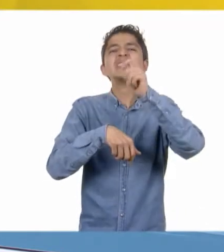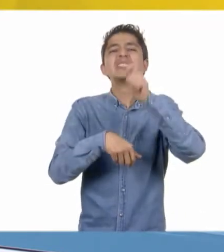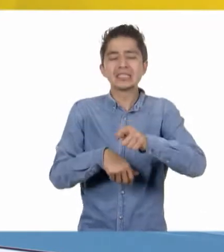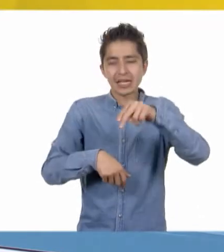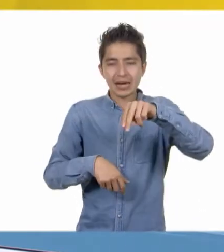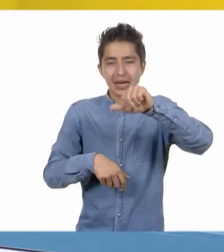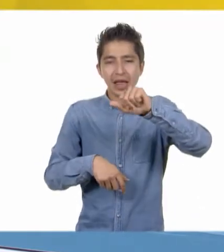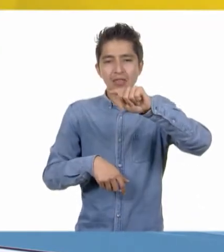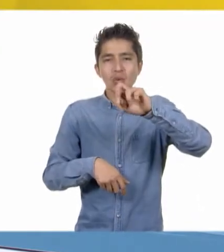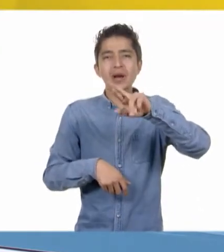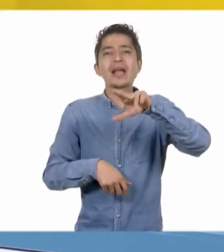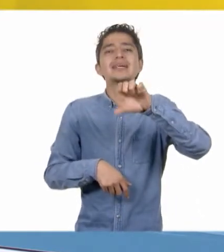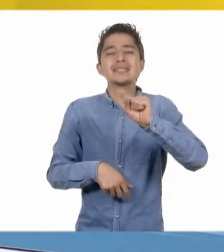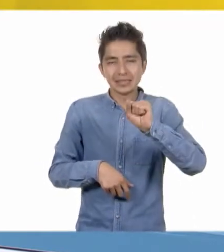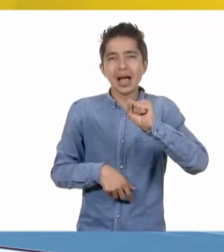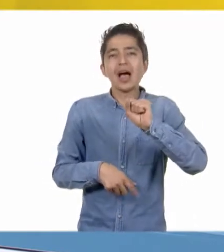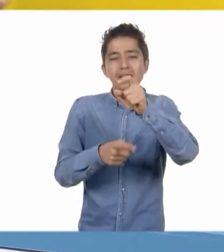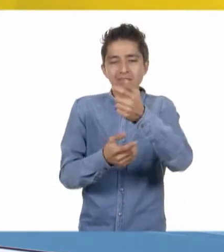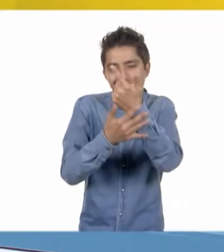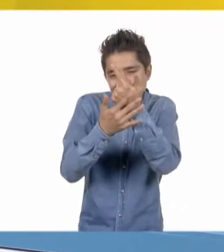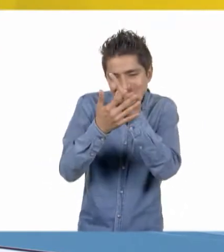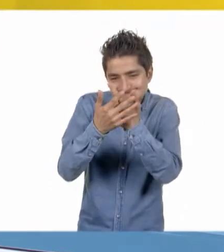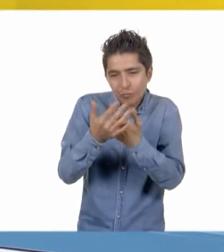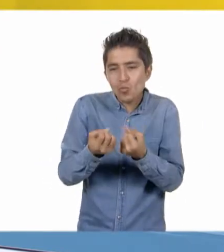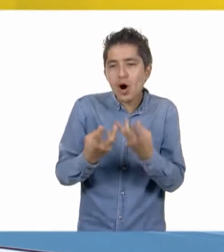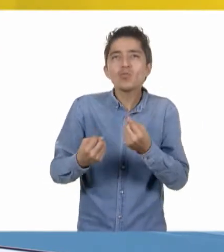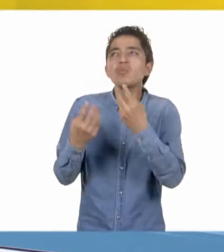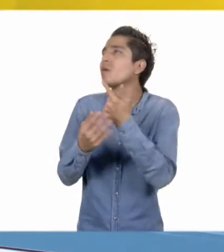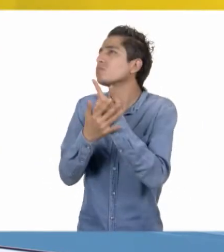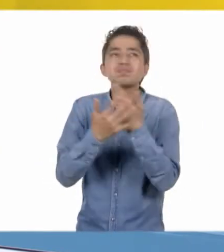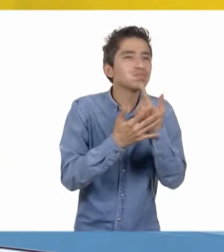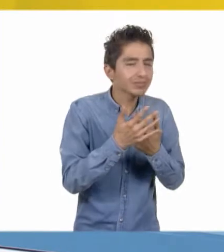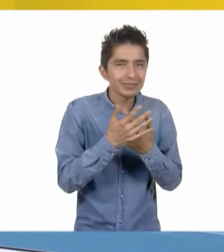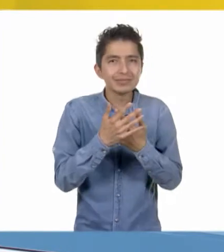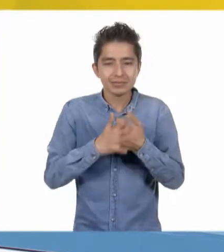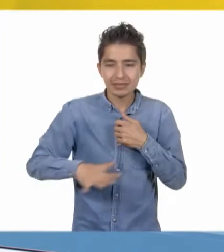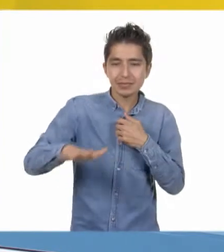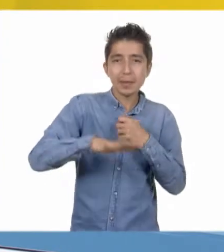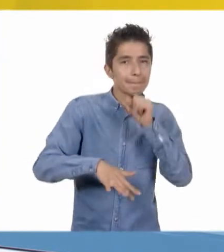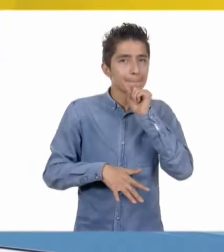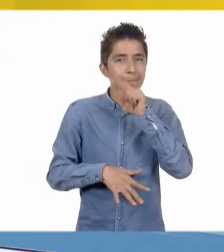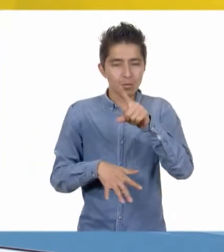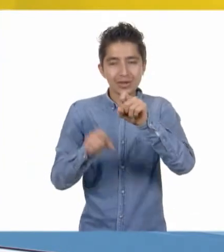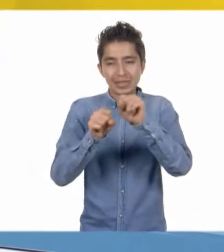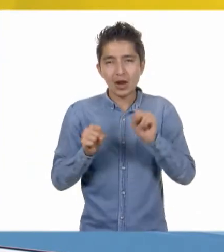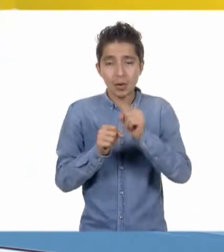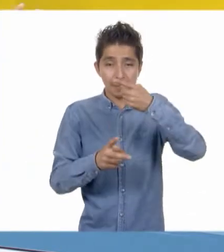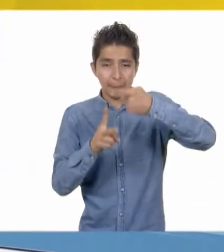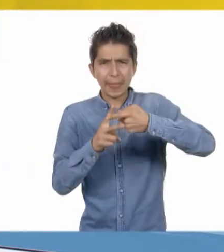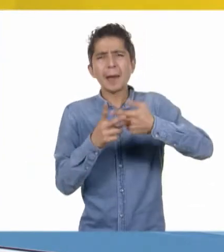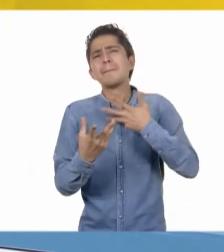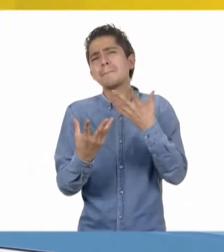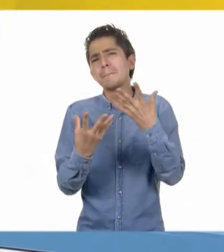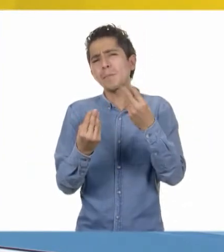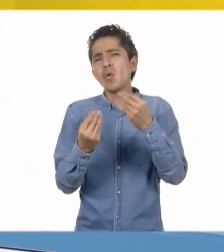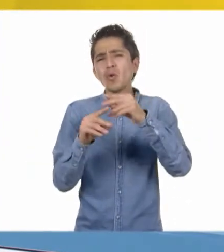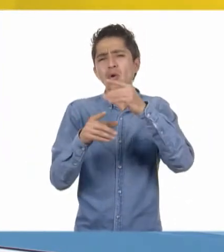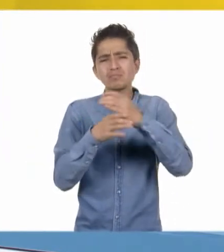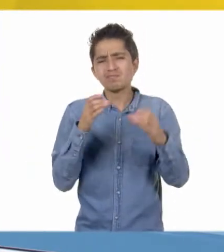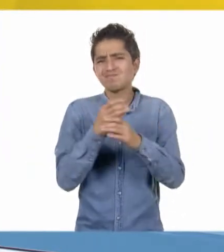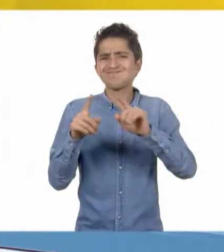necesarios para contar cosas que hay en tu alrededor. En el mismo salón de matemáticas encontramos muchos objetos que se